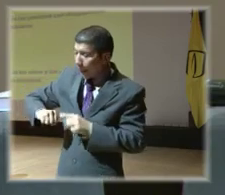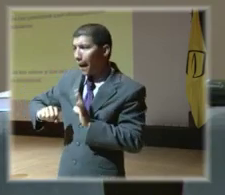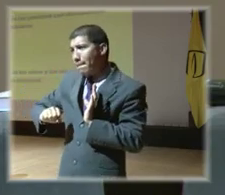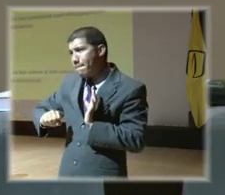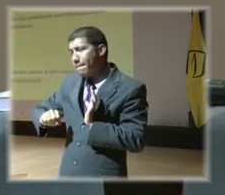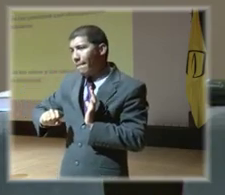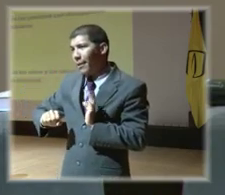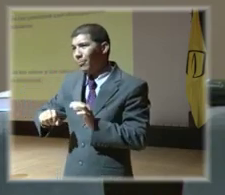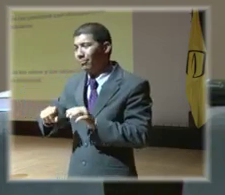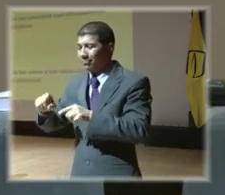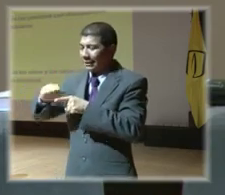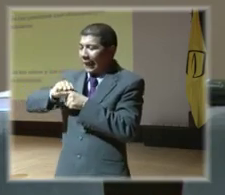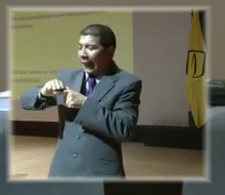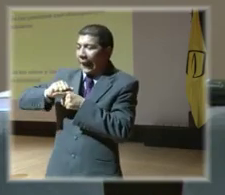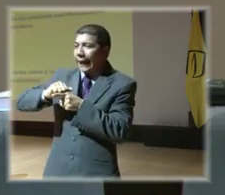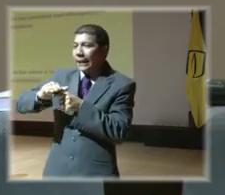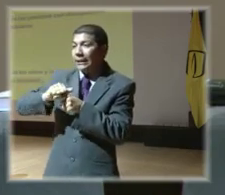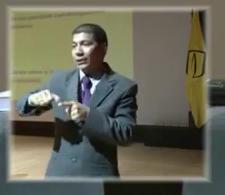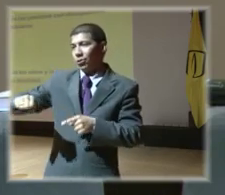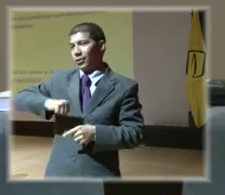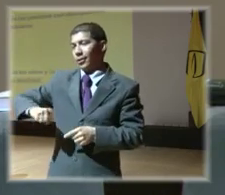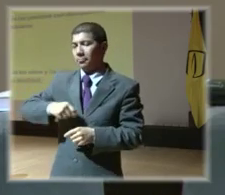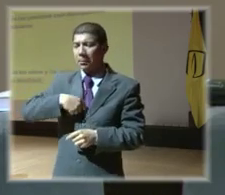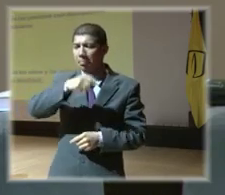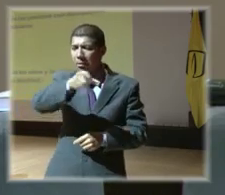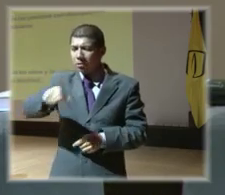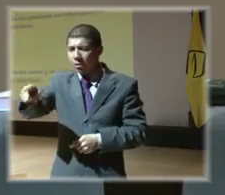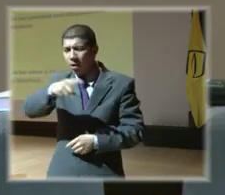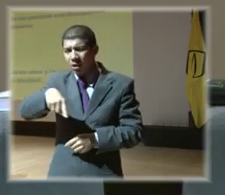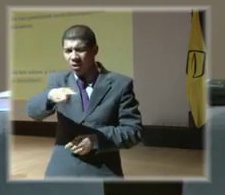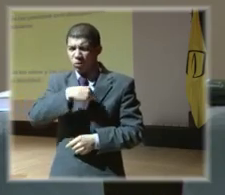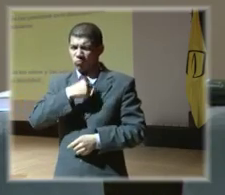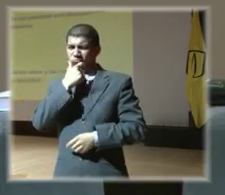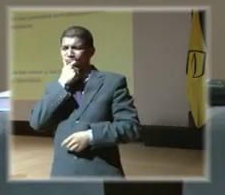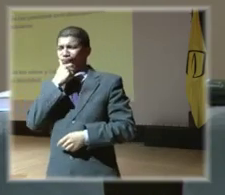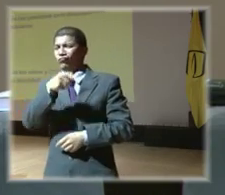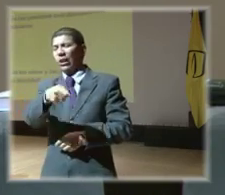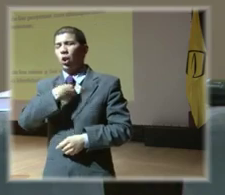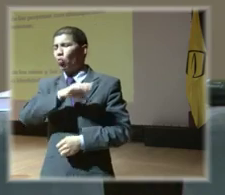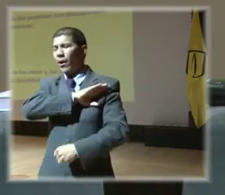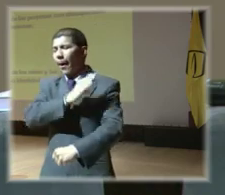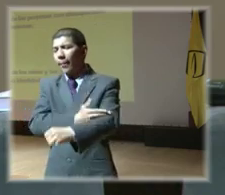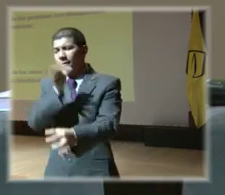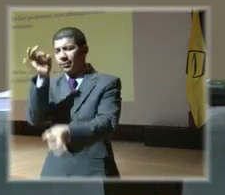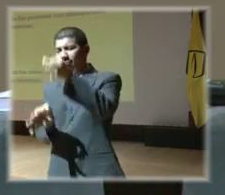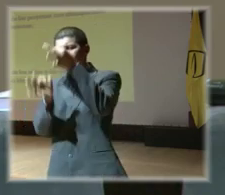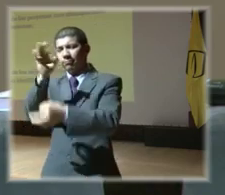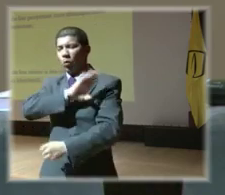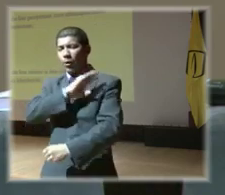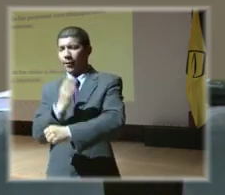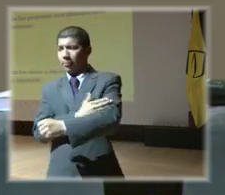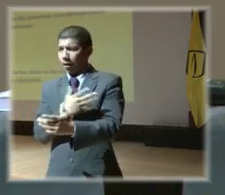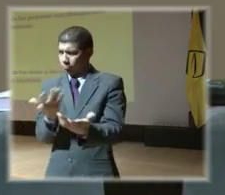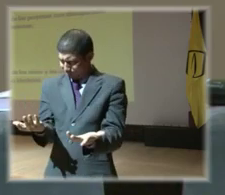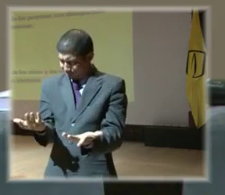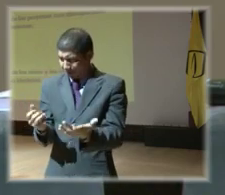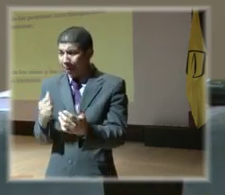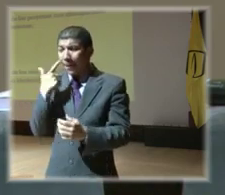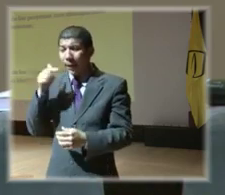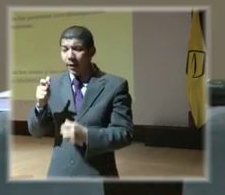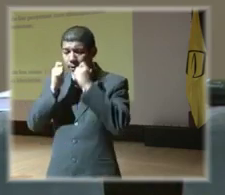de derechos y por lo tanto decir que hay personas que no tienen capacidad jurídica es prácticamente negarle su condición de humano, porque es una persona que no